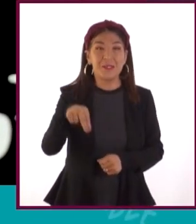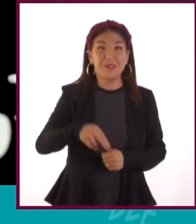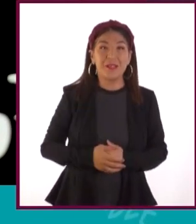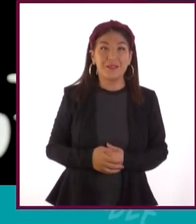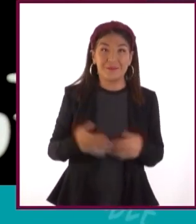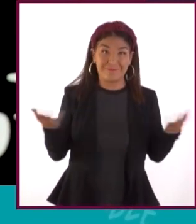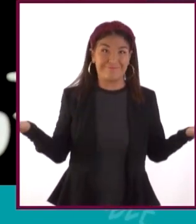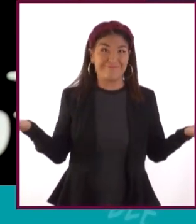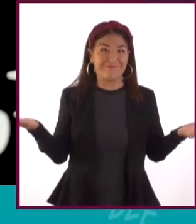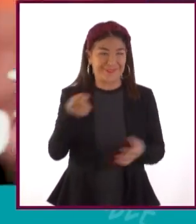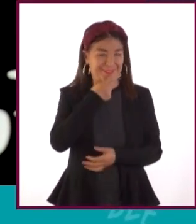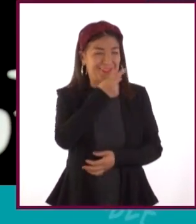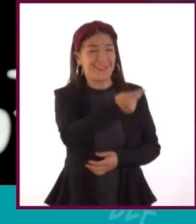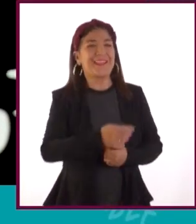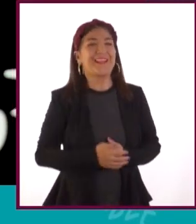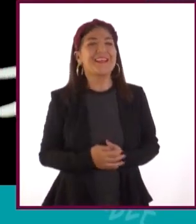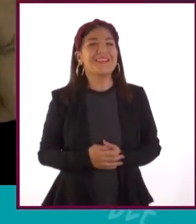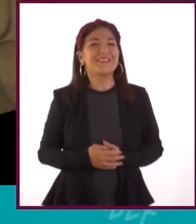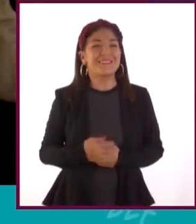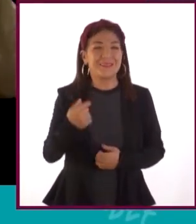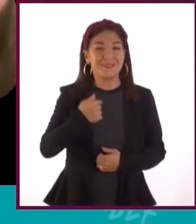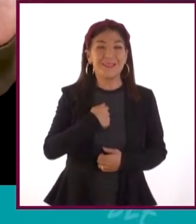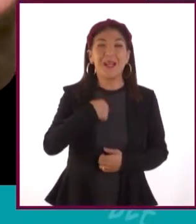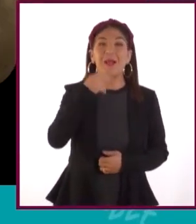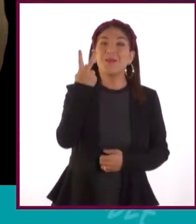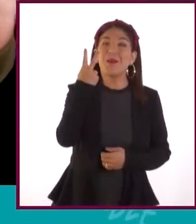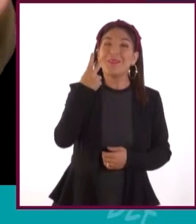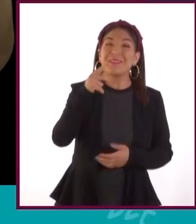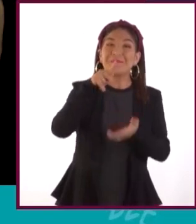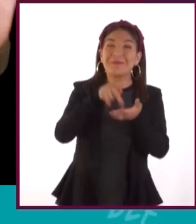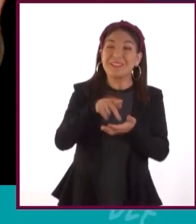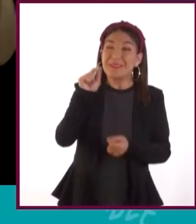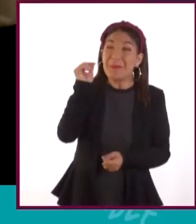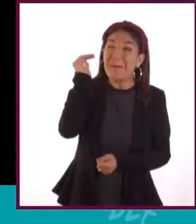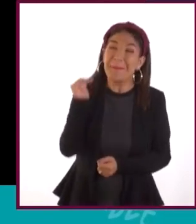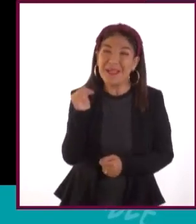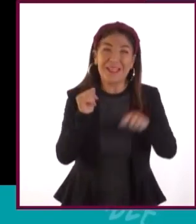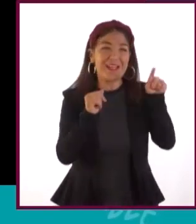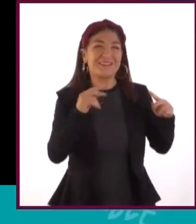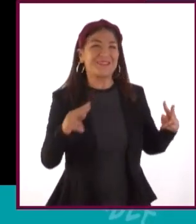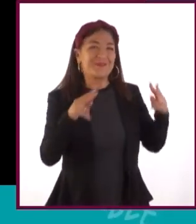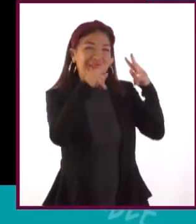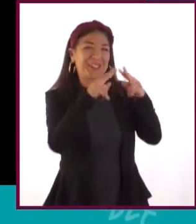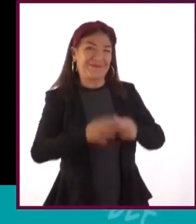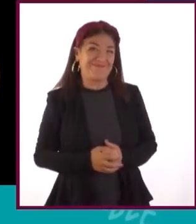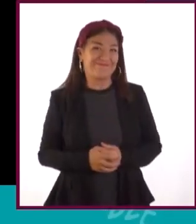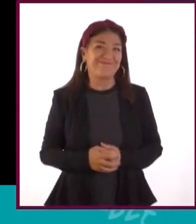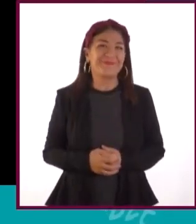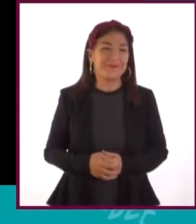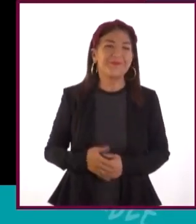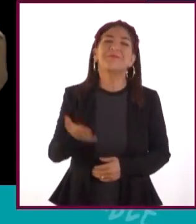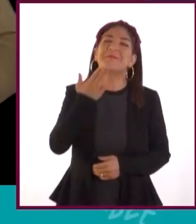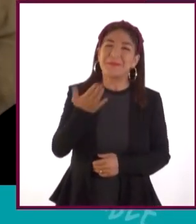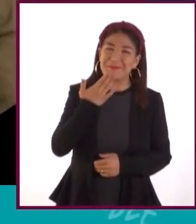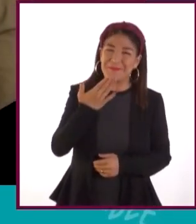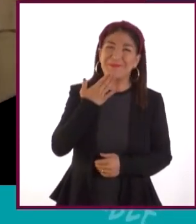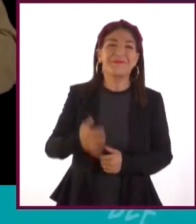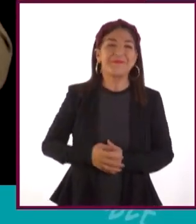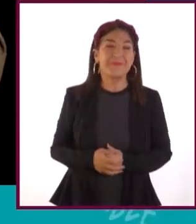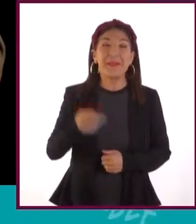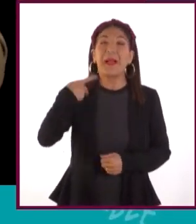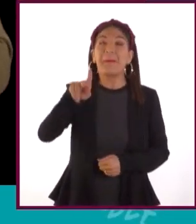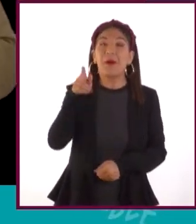1.175 newton a una altura de 5.610 metros sobre el nivel del mar. Y a nivel del mar, tu peso